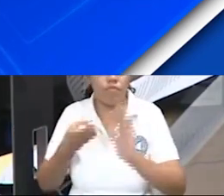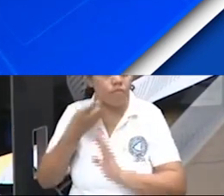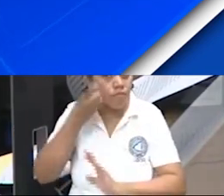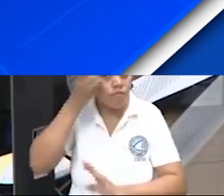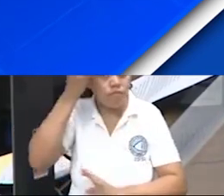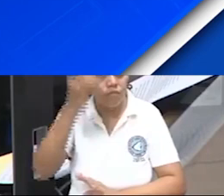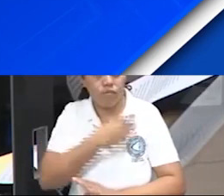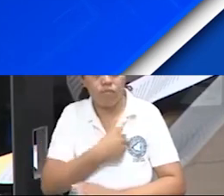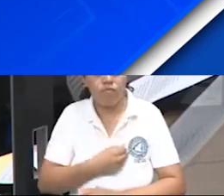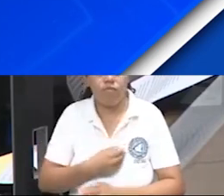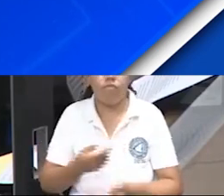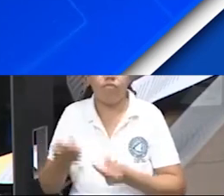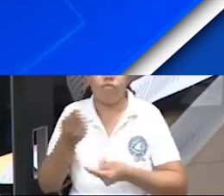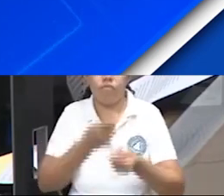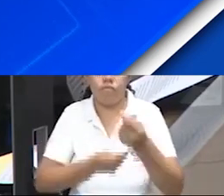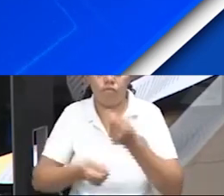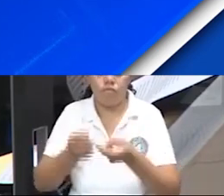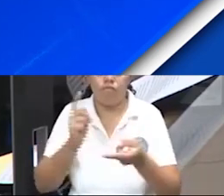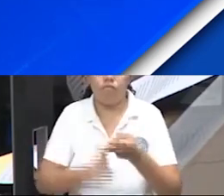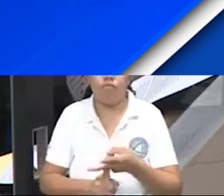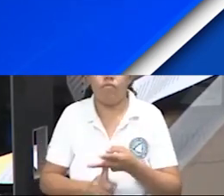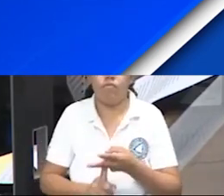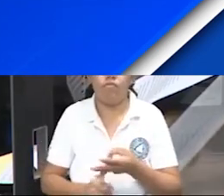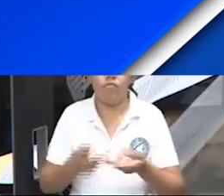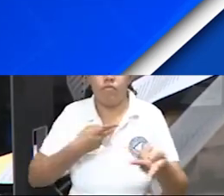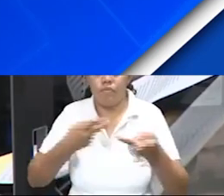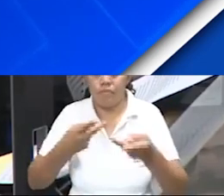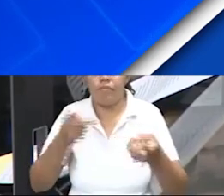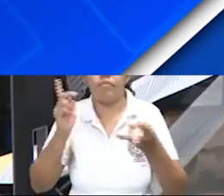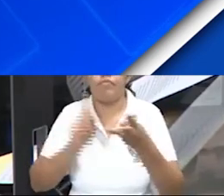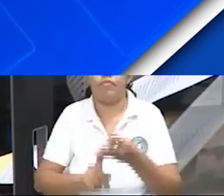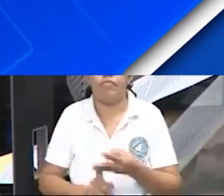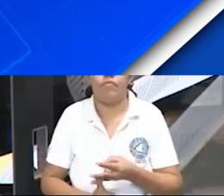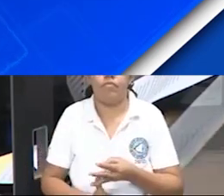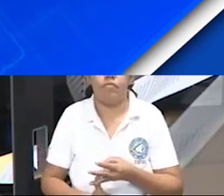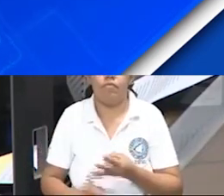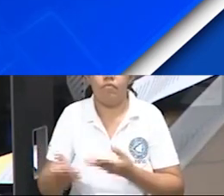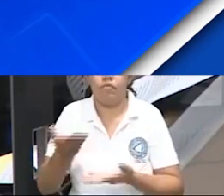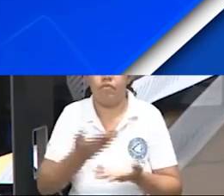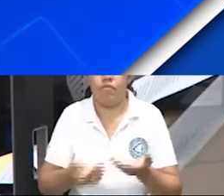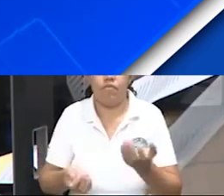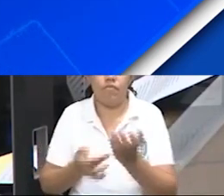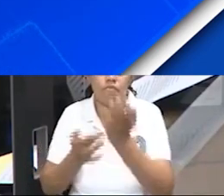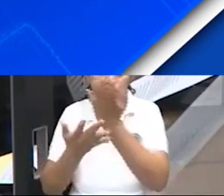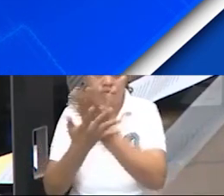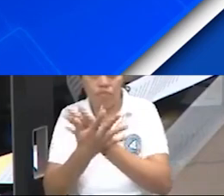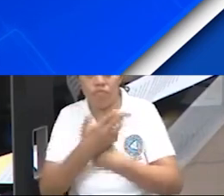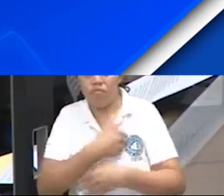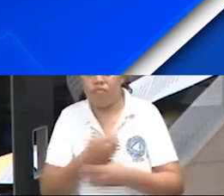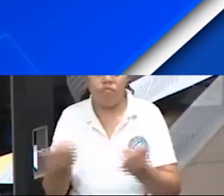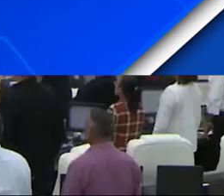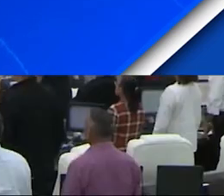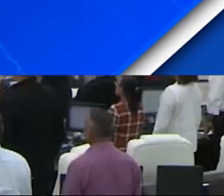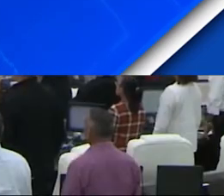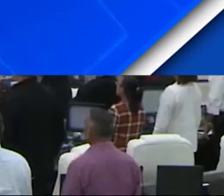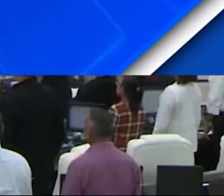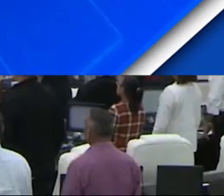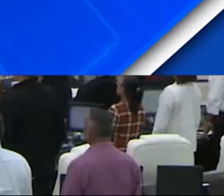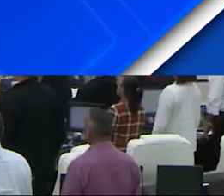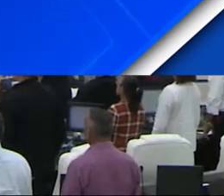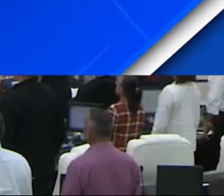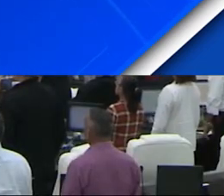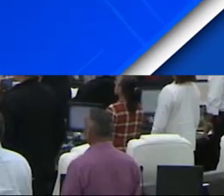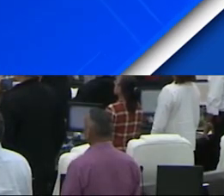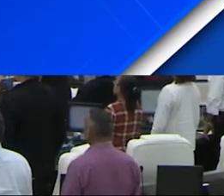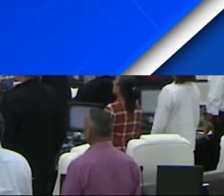desarrollo en el campo económico, en el campo comercial y en el intercambio científico-técnico de ambos estados. Asimismo,